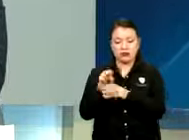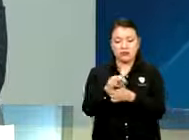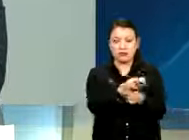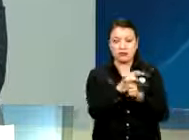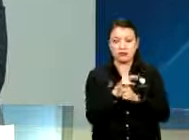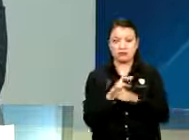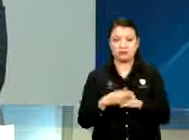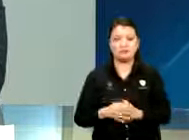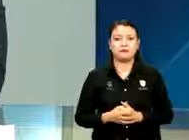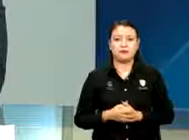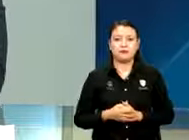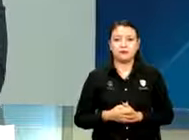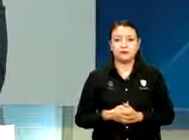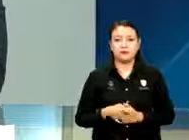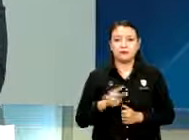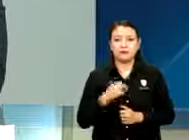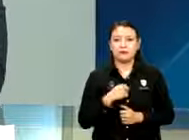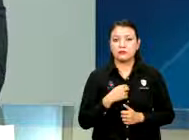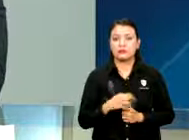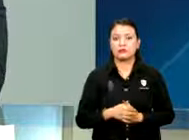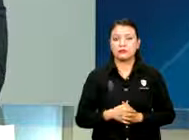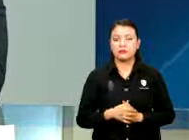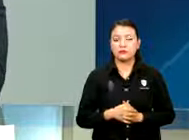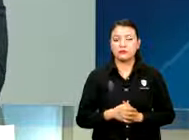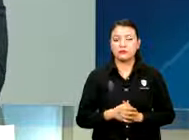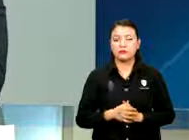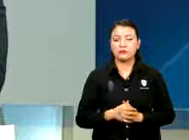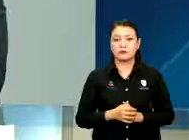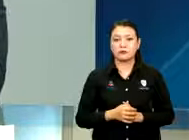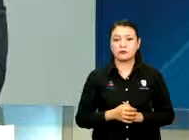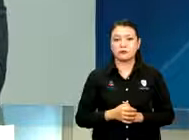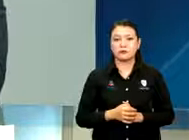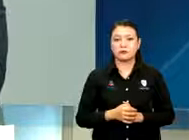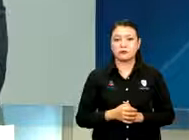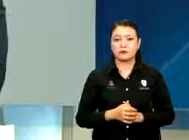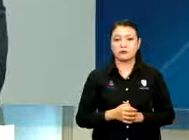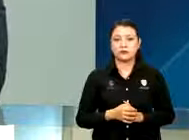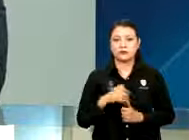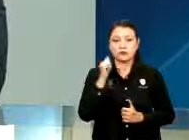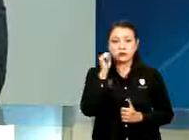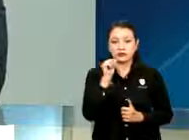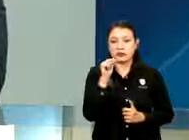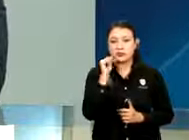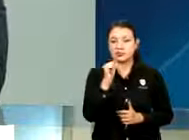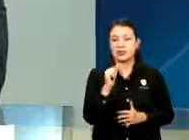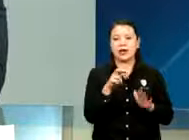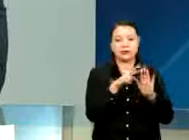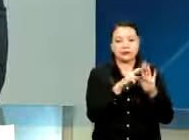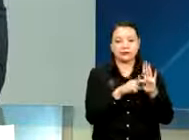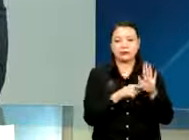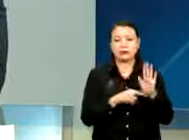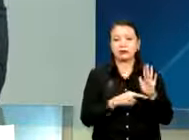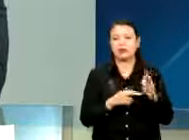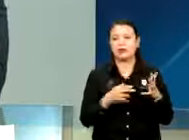pues se no creo que hemos estado en un término que derivado de aquellas reformas de 2015 que